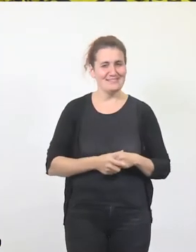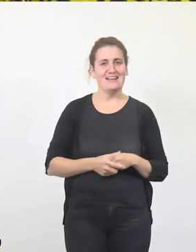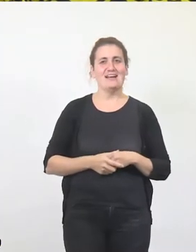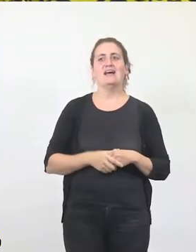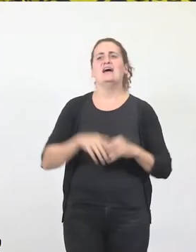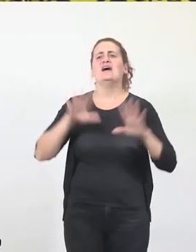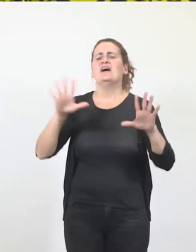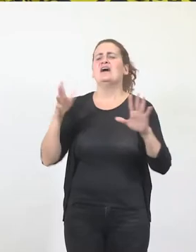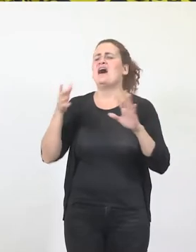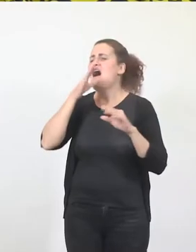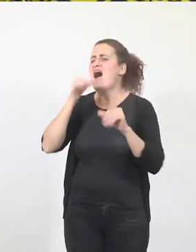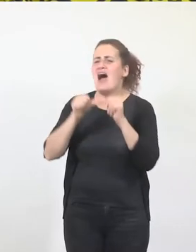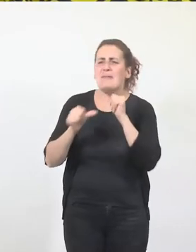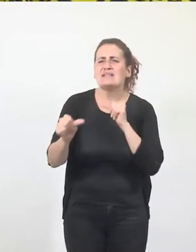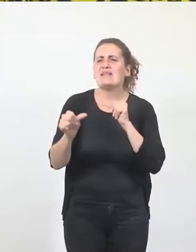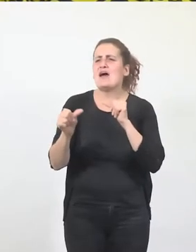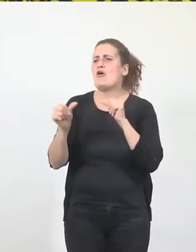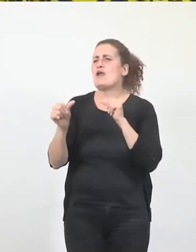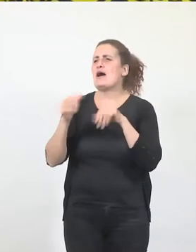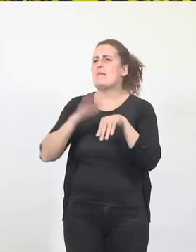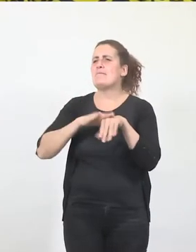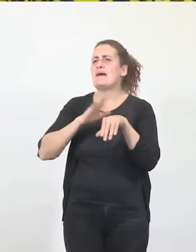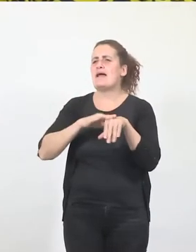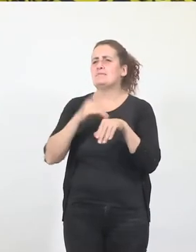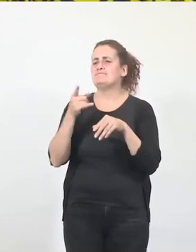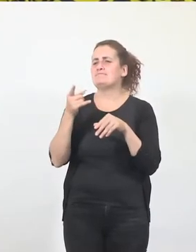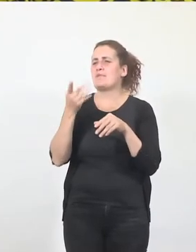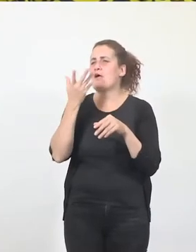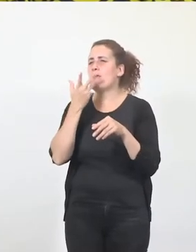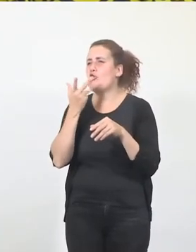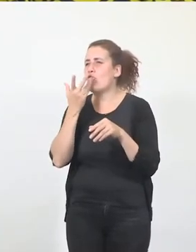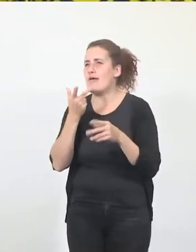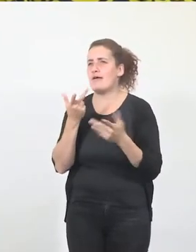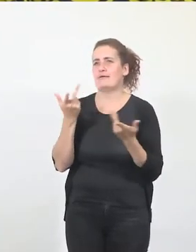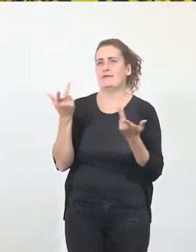hacer para dar a conocer ahora, desde aquí, lo que está sucediendo? Me gustaría que,